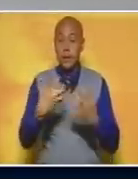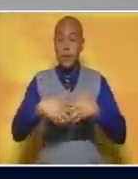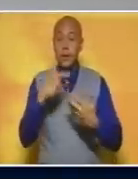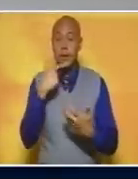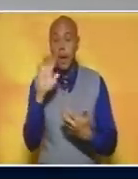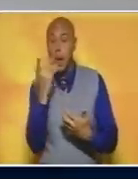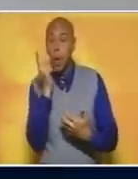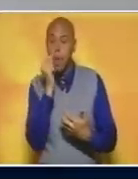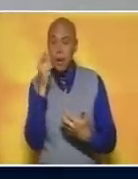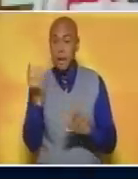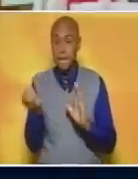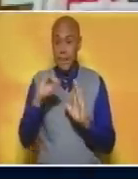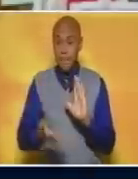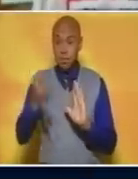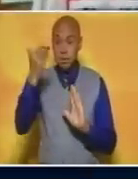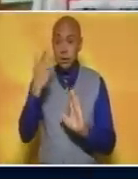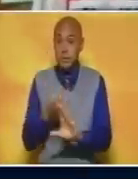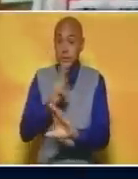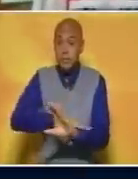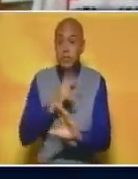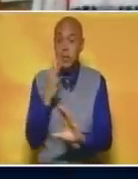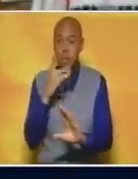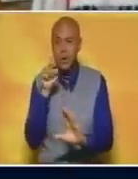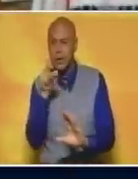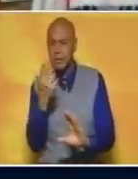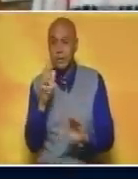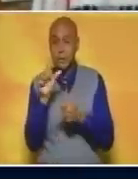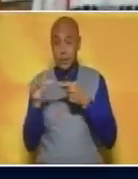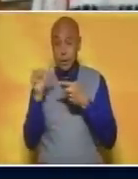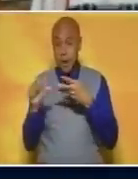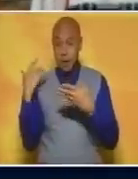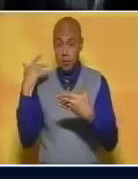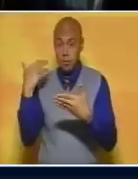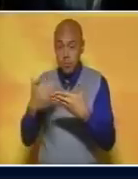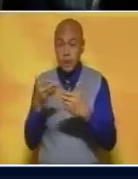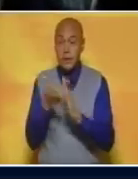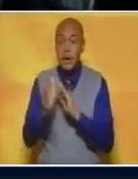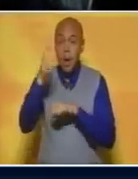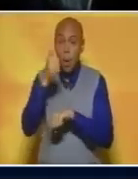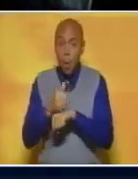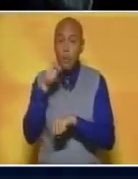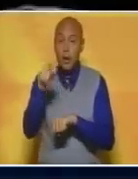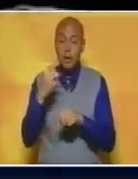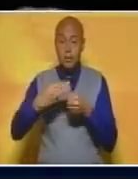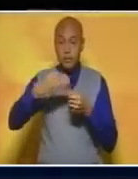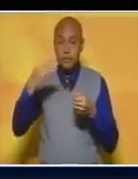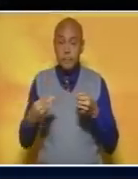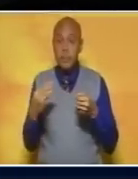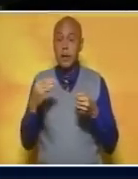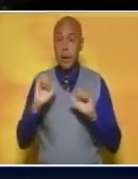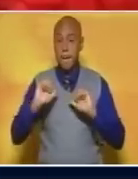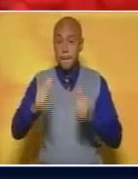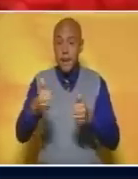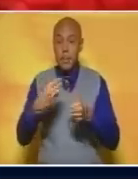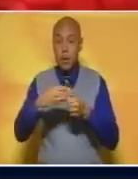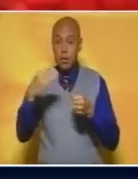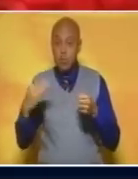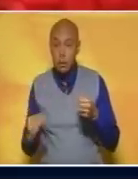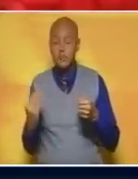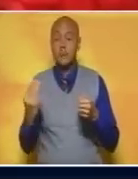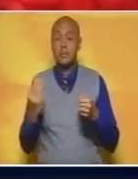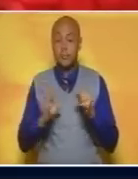aseguró que el repunte inflacionario registrado en las últimas semanas se debió en gran parte al incremento de la circulación monetaria causada